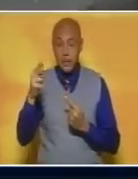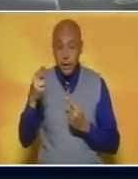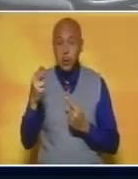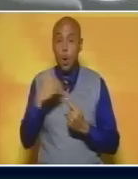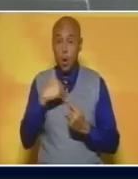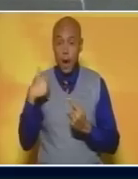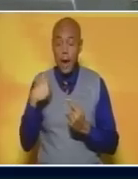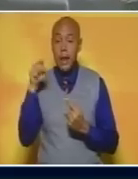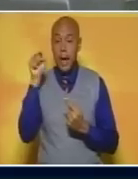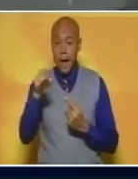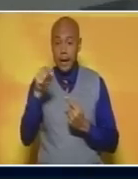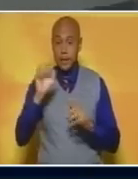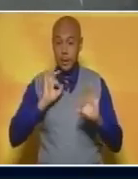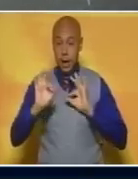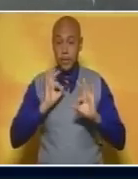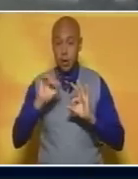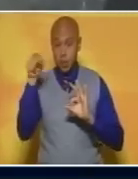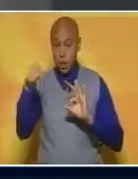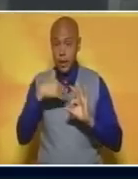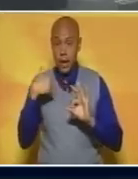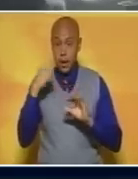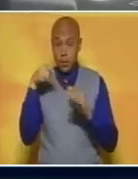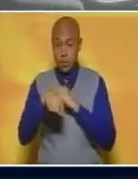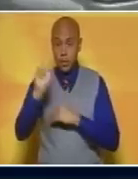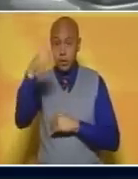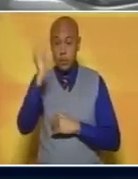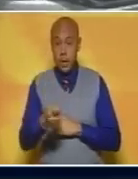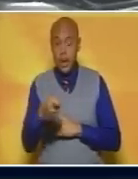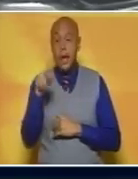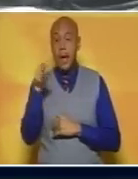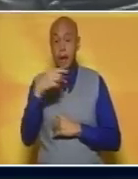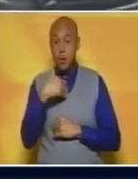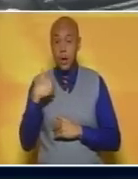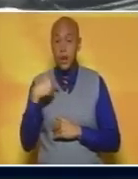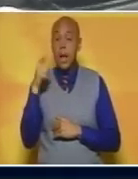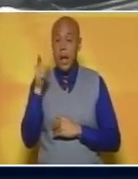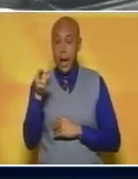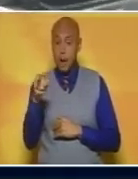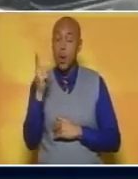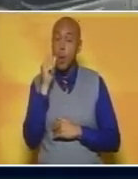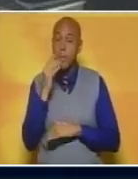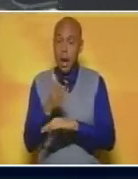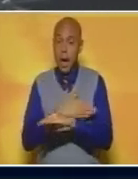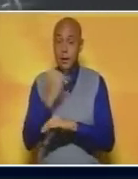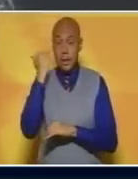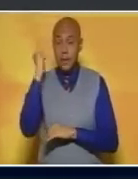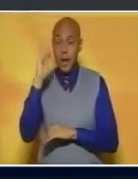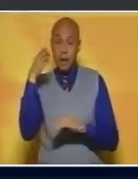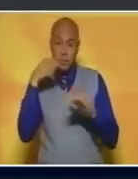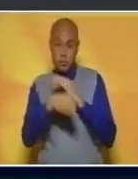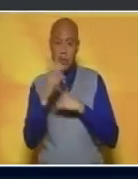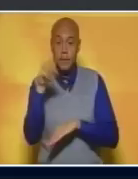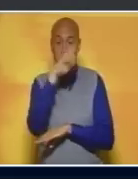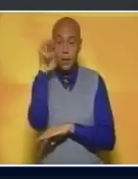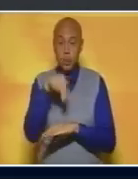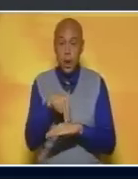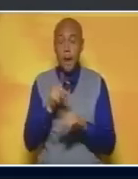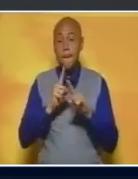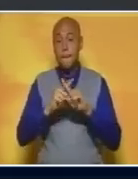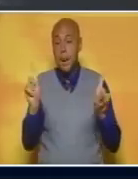esperan sesionar el día de hoy. Una sesión que inicialmente estaba prevista en el Palacio Federal Legislativo, pero dado